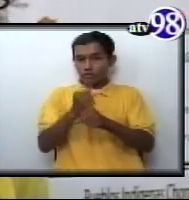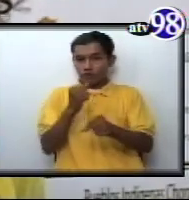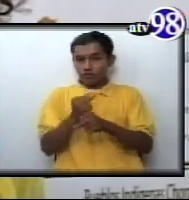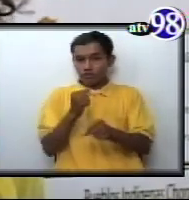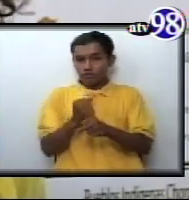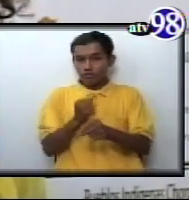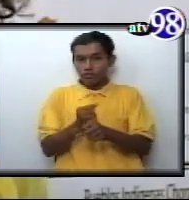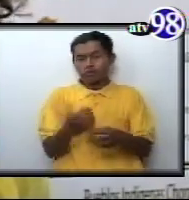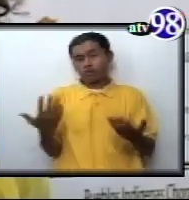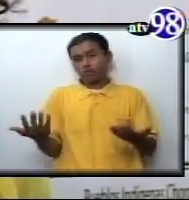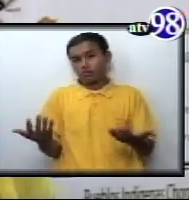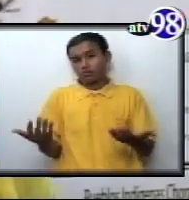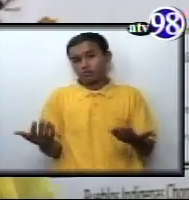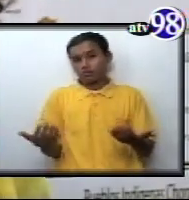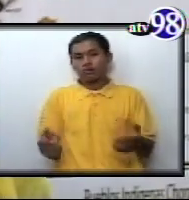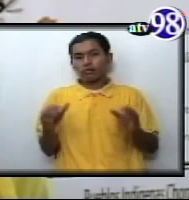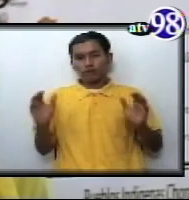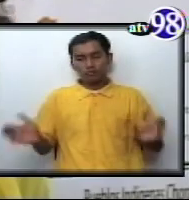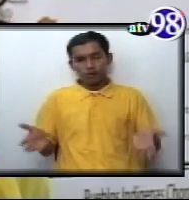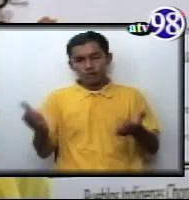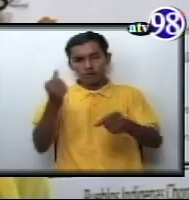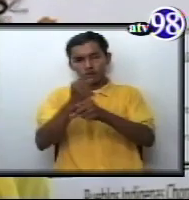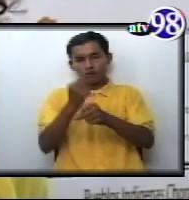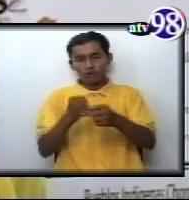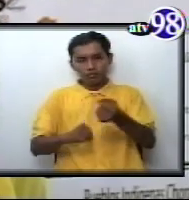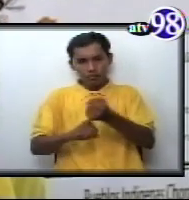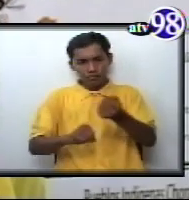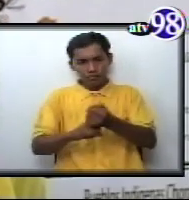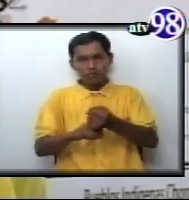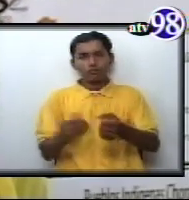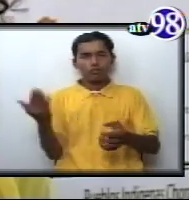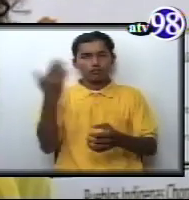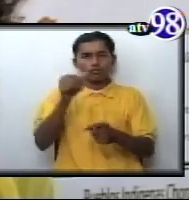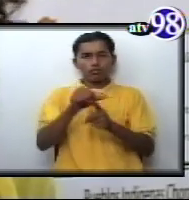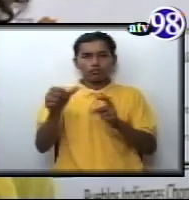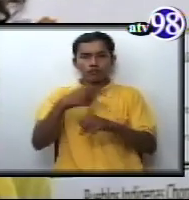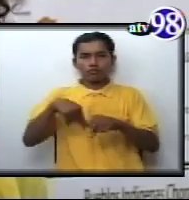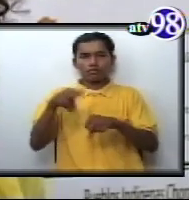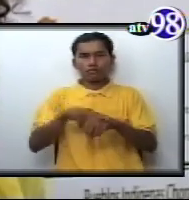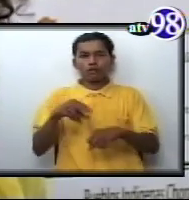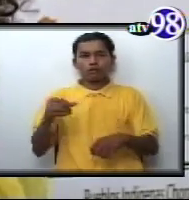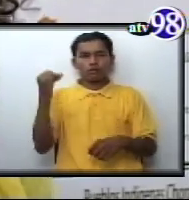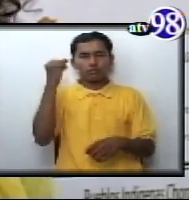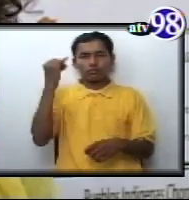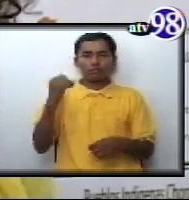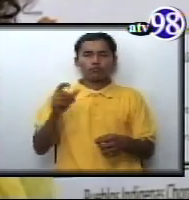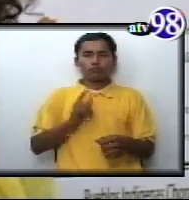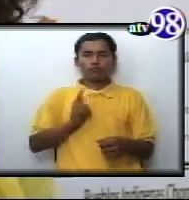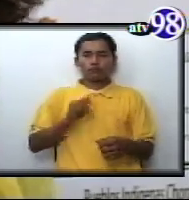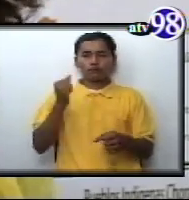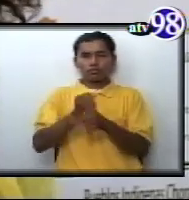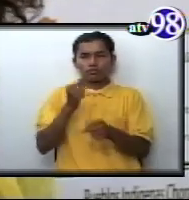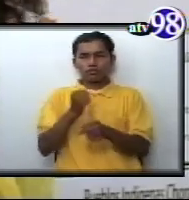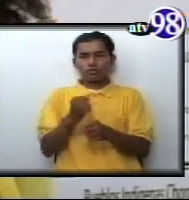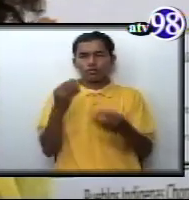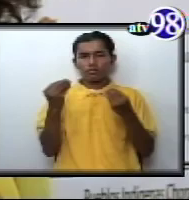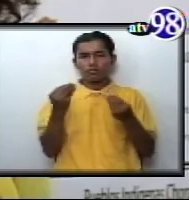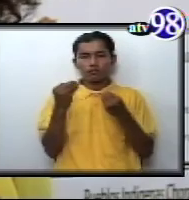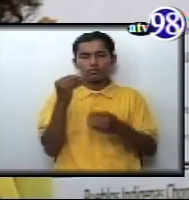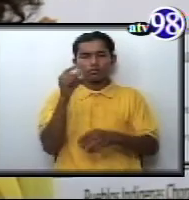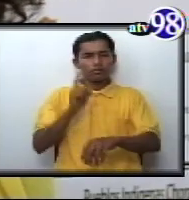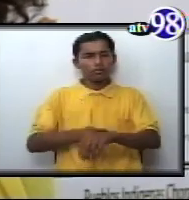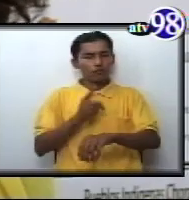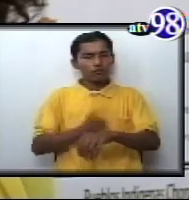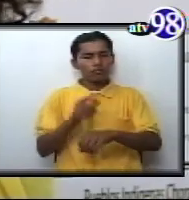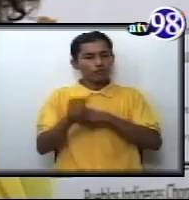periodo legislativo, pues vamos a respaldar con nuestro voto en el plenario el dictamen de consenso que ellos han trabajado durante mucho